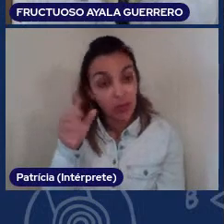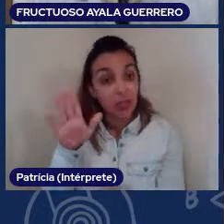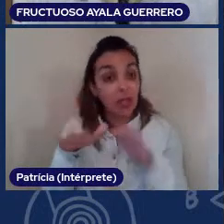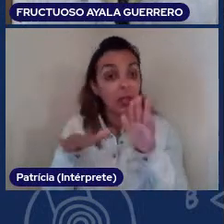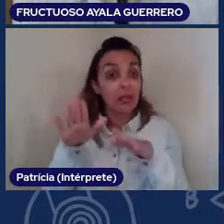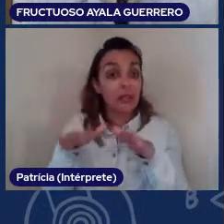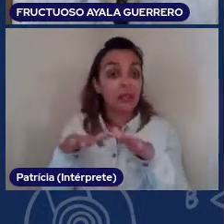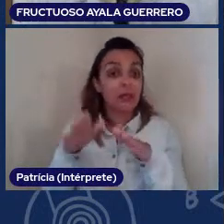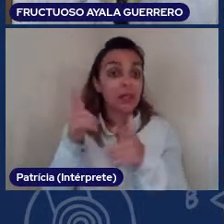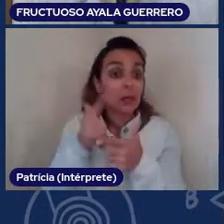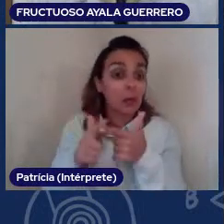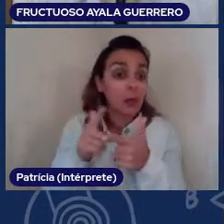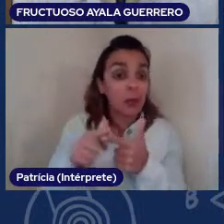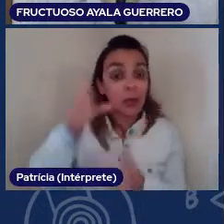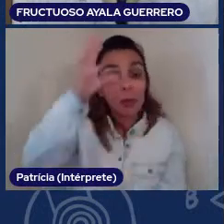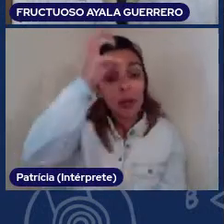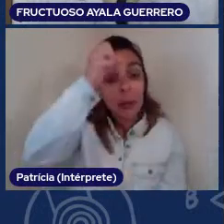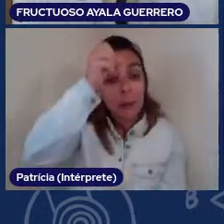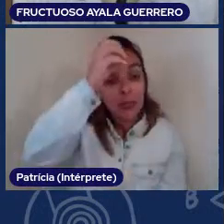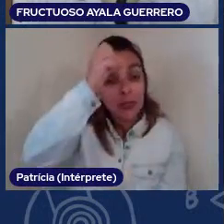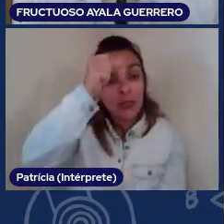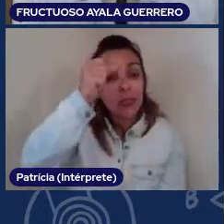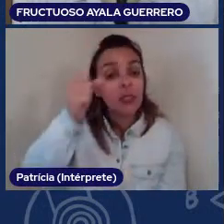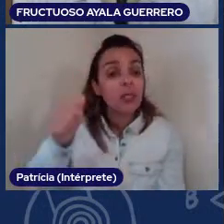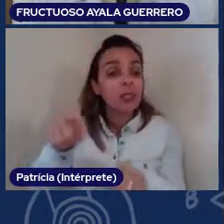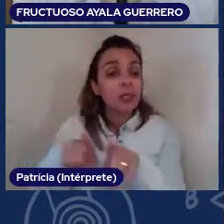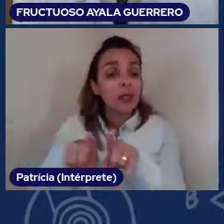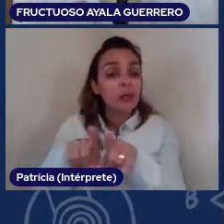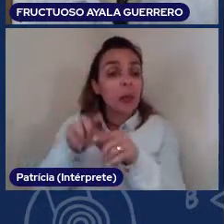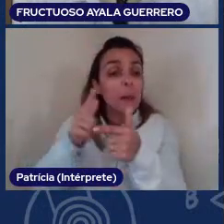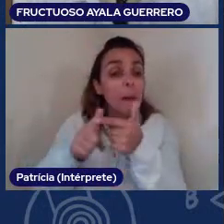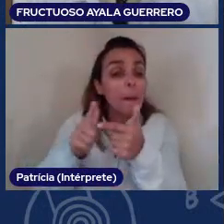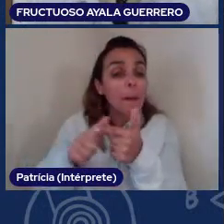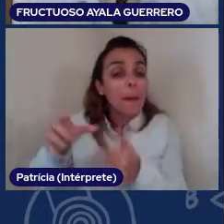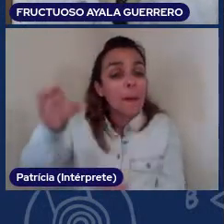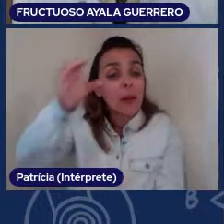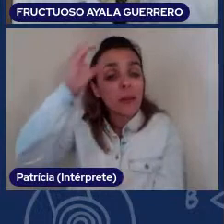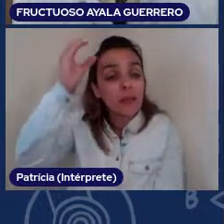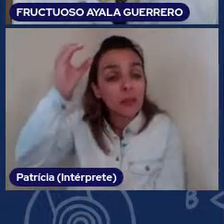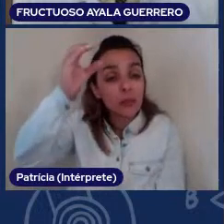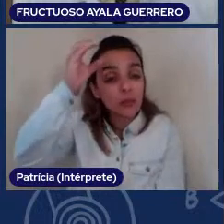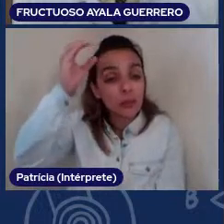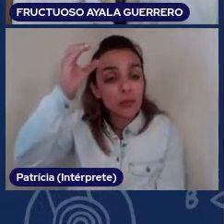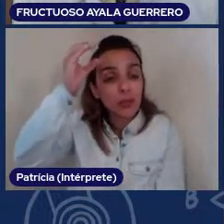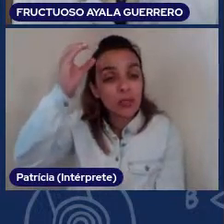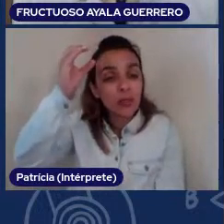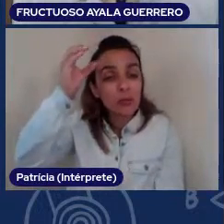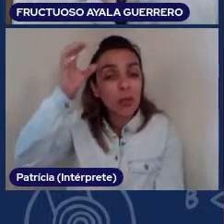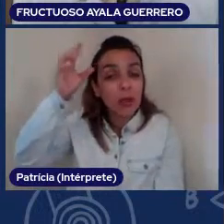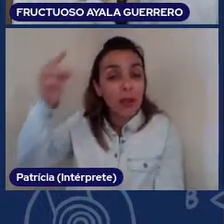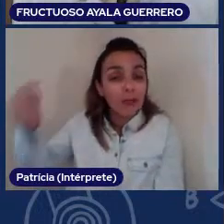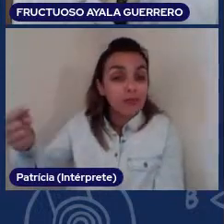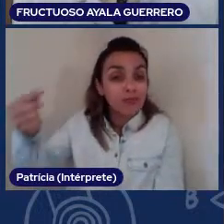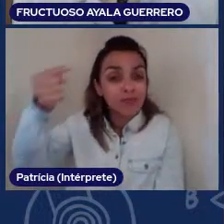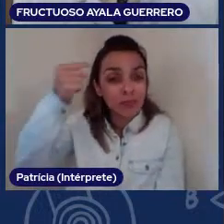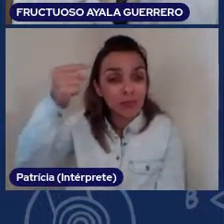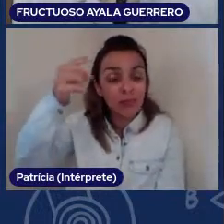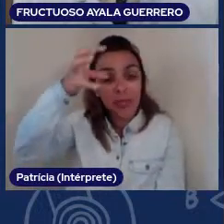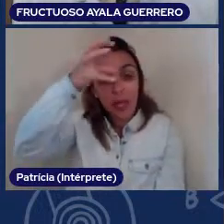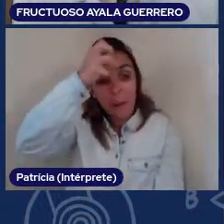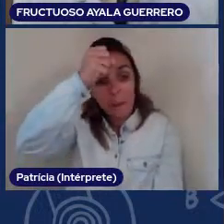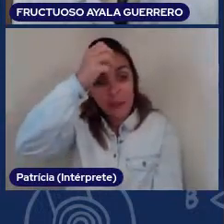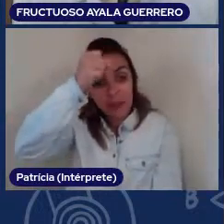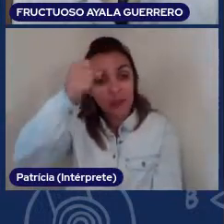no nada más por las alteraciones cerebrales que afectan áreas relacionadas con el aprendizaje